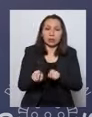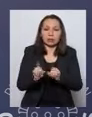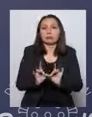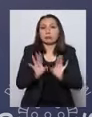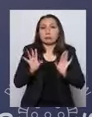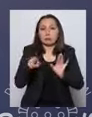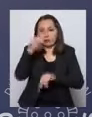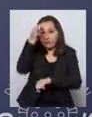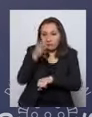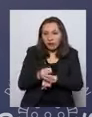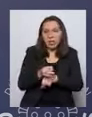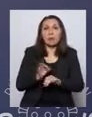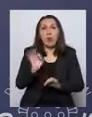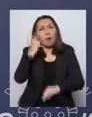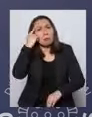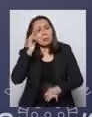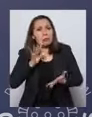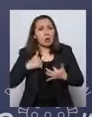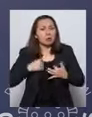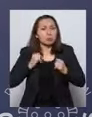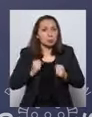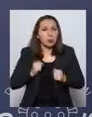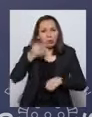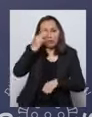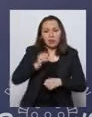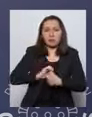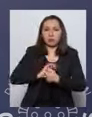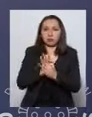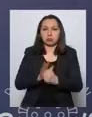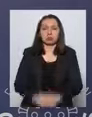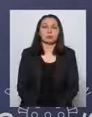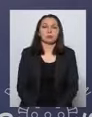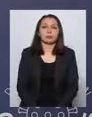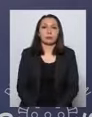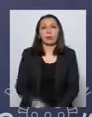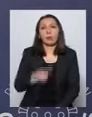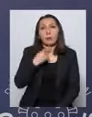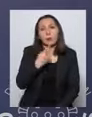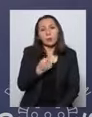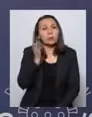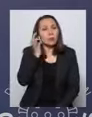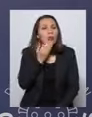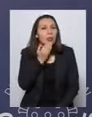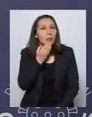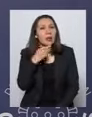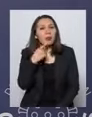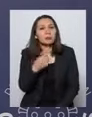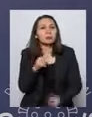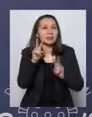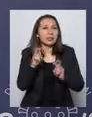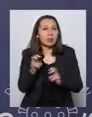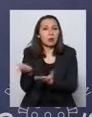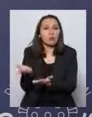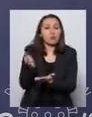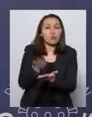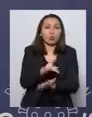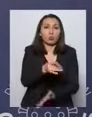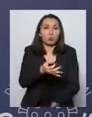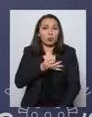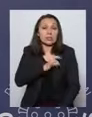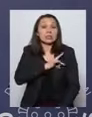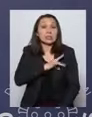se enfermen o creen que pueden estar enfermos por coronavirus ministro también preguntarle con respecto a la letalidad usted